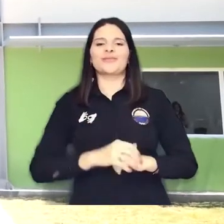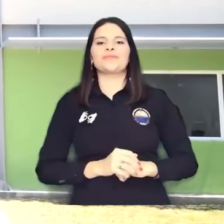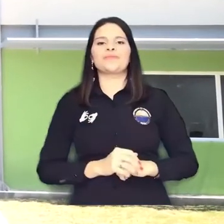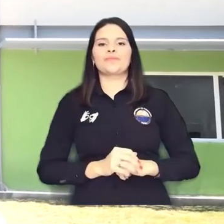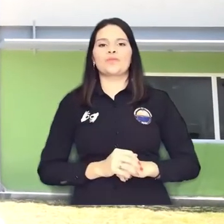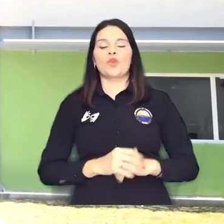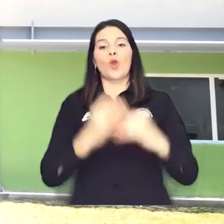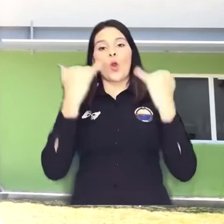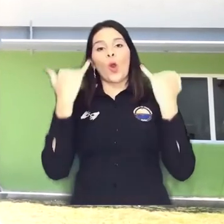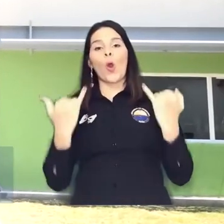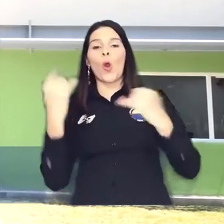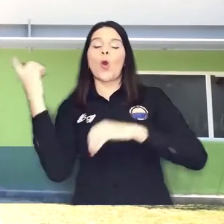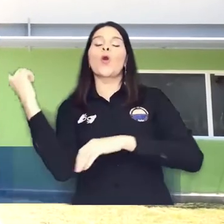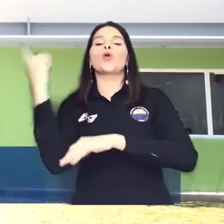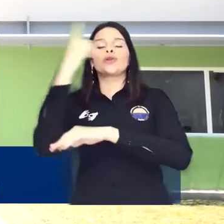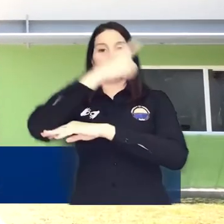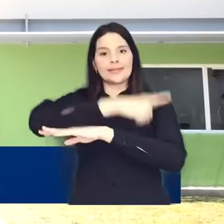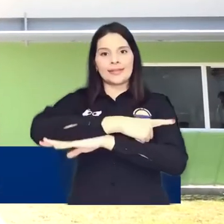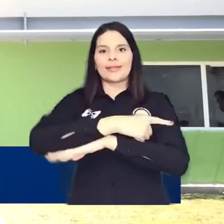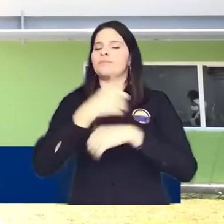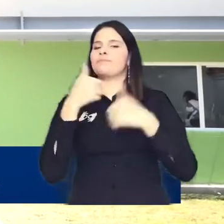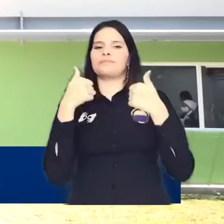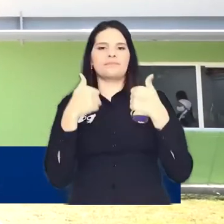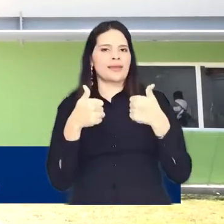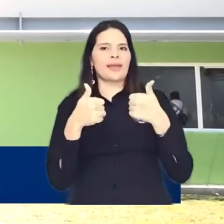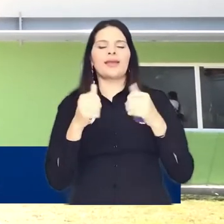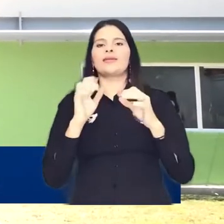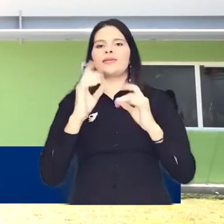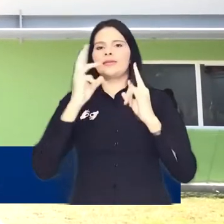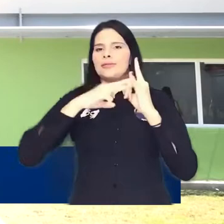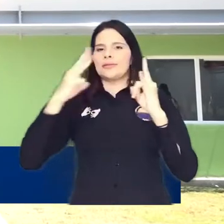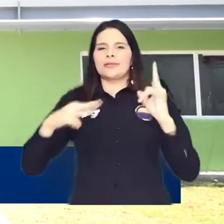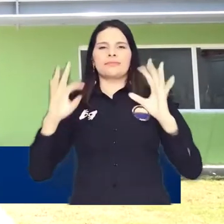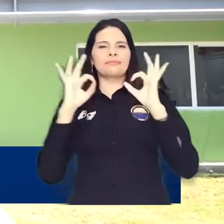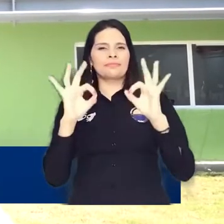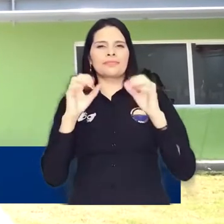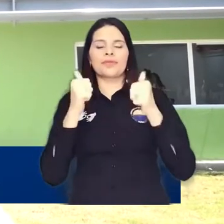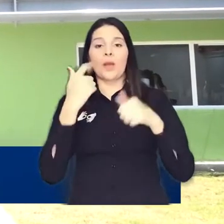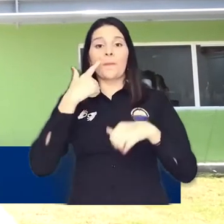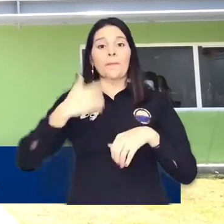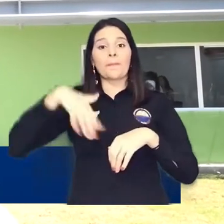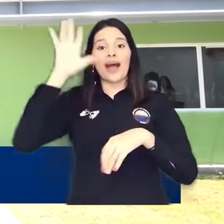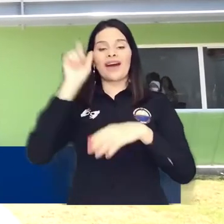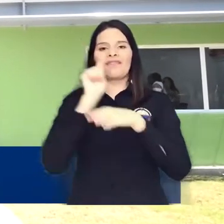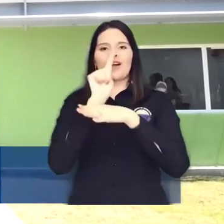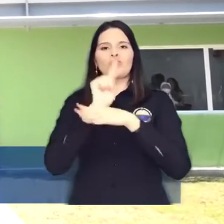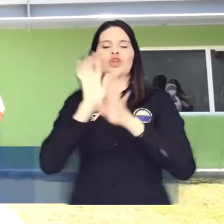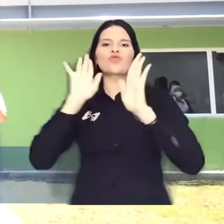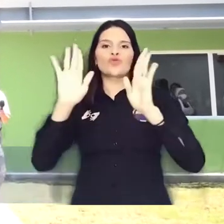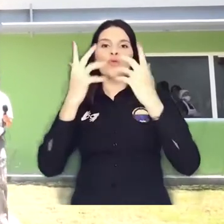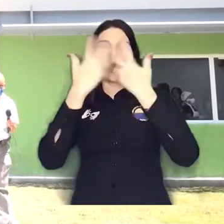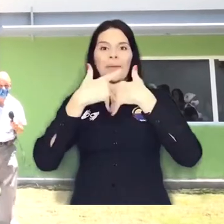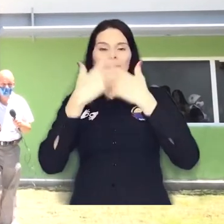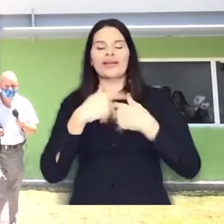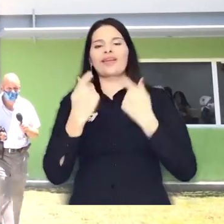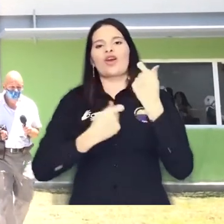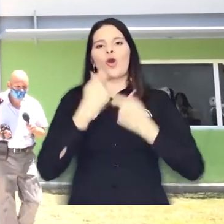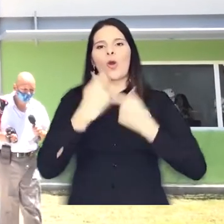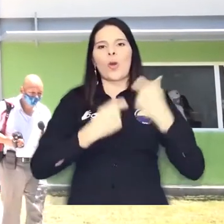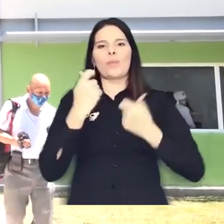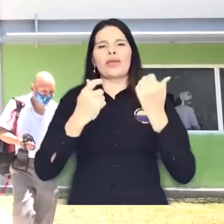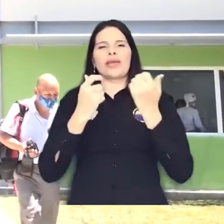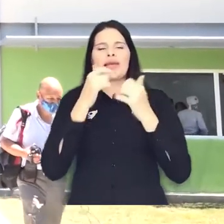un día histórico para la universidad del magdalena y muy en especial para la facultad de ciencias empresariales económicas la facultad de ingeniería